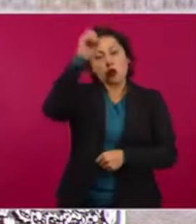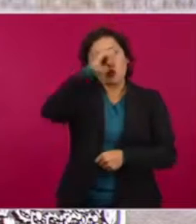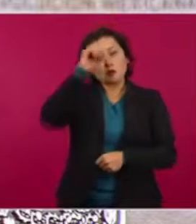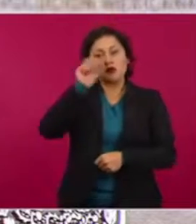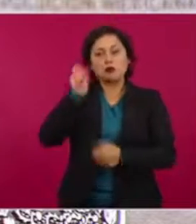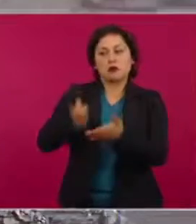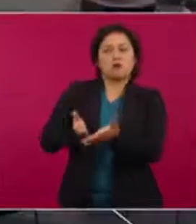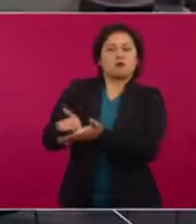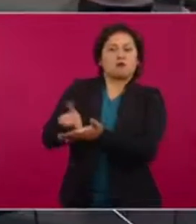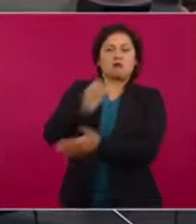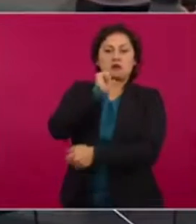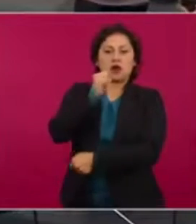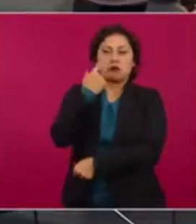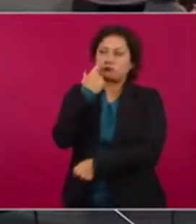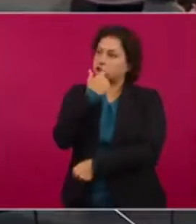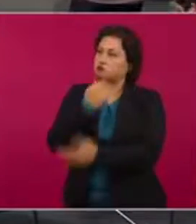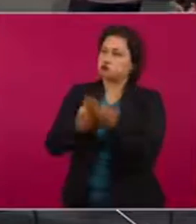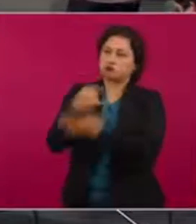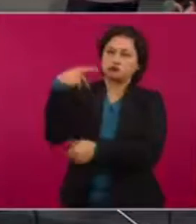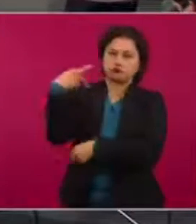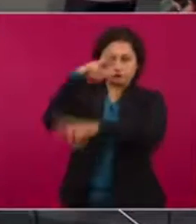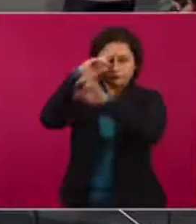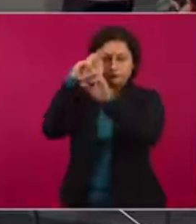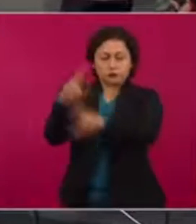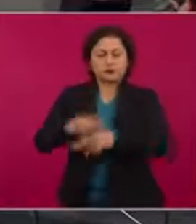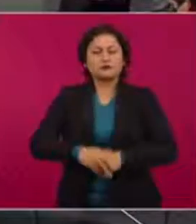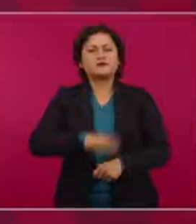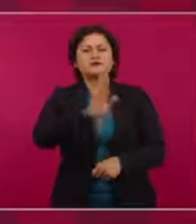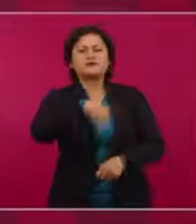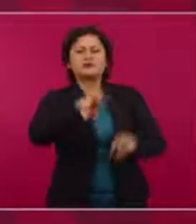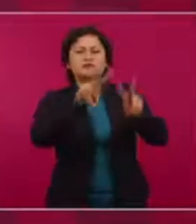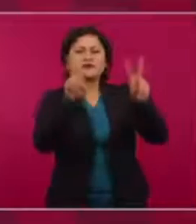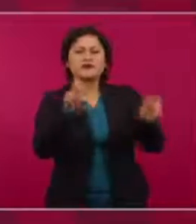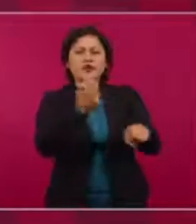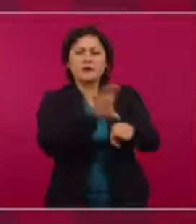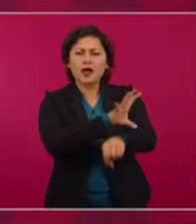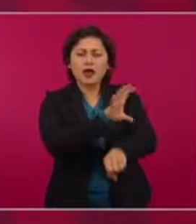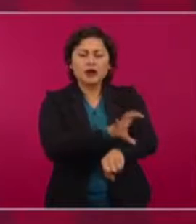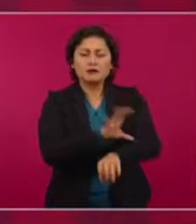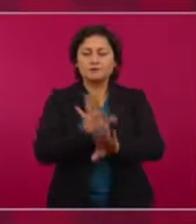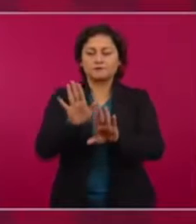los pueblos. ¿Y en materia energética sí están contemplando? No tenemos problema porque